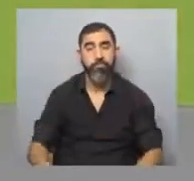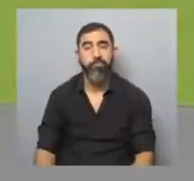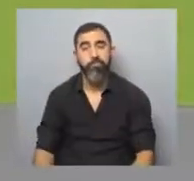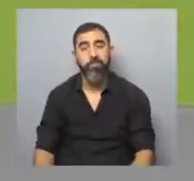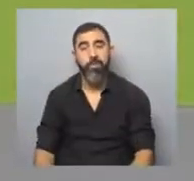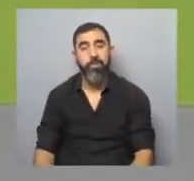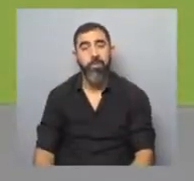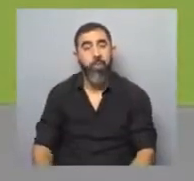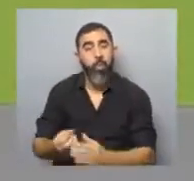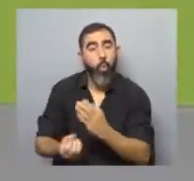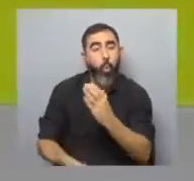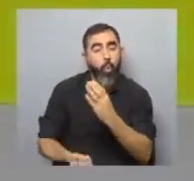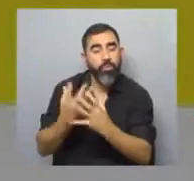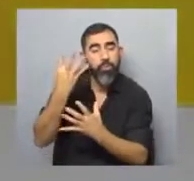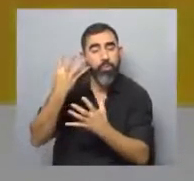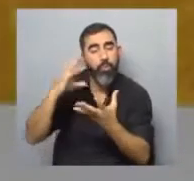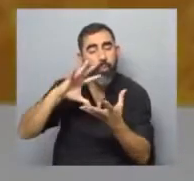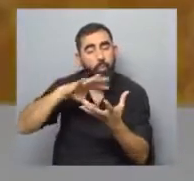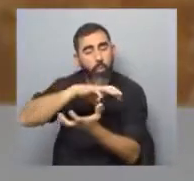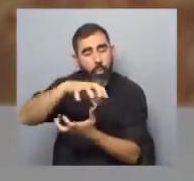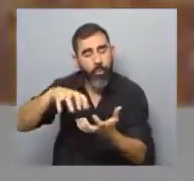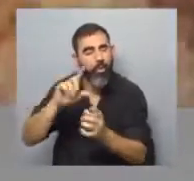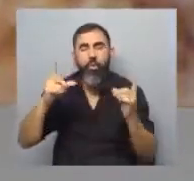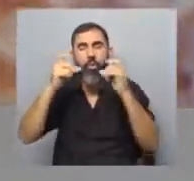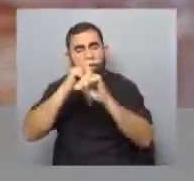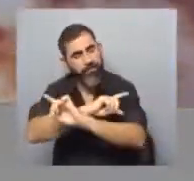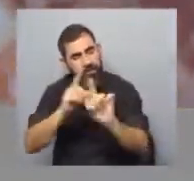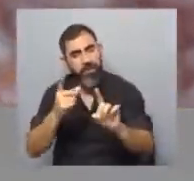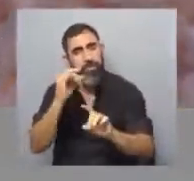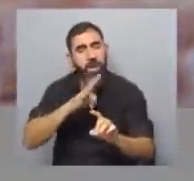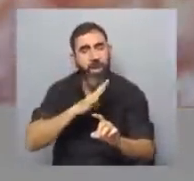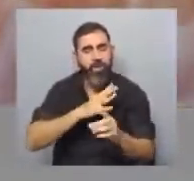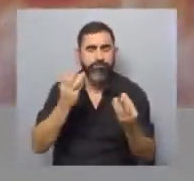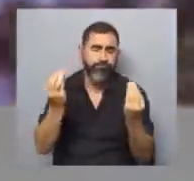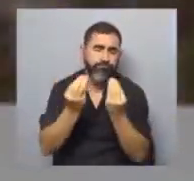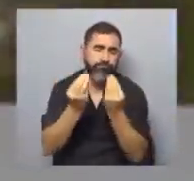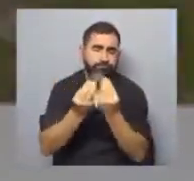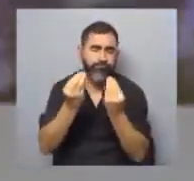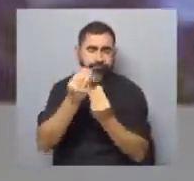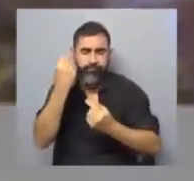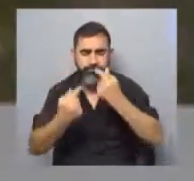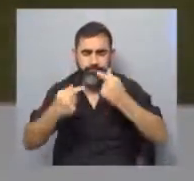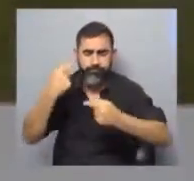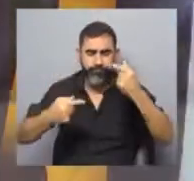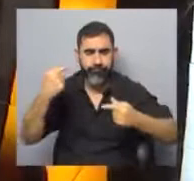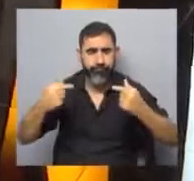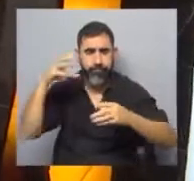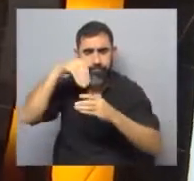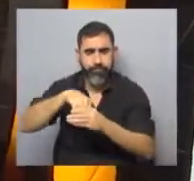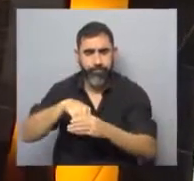un concepto complejo, pero no es porque sea difícil, sino porque tiene muchísimos ingredientes en